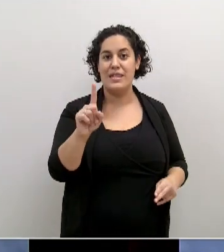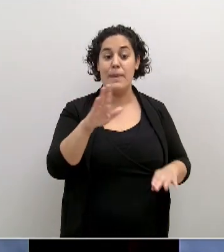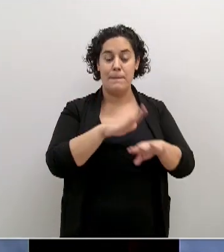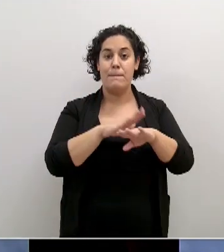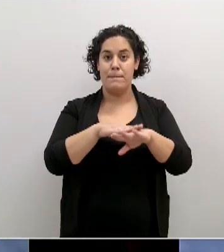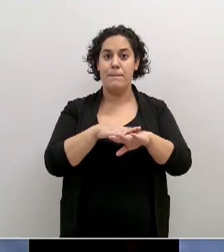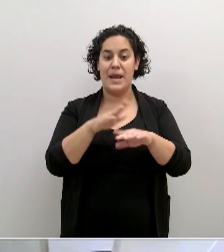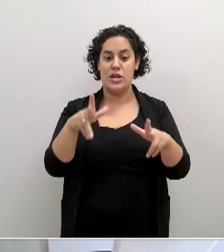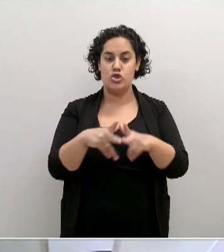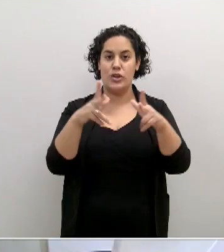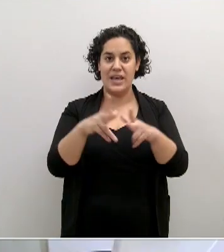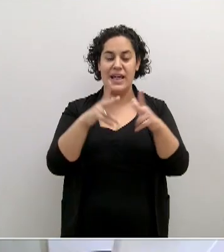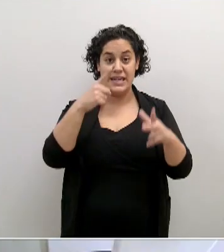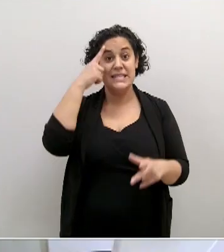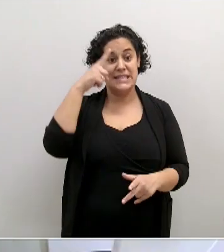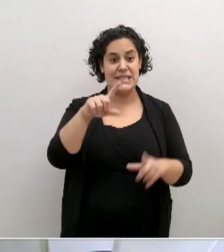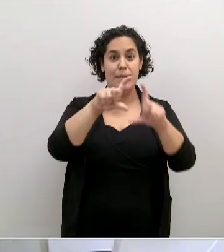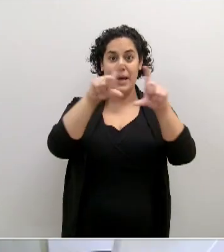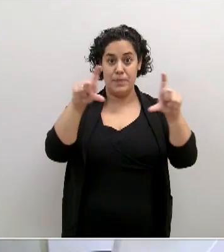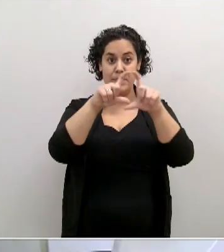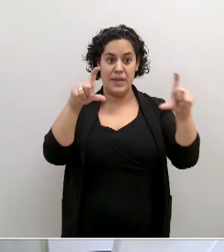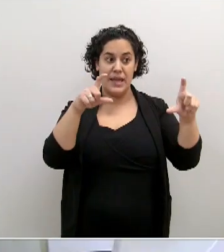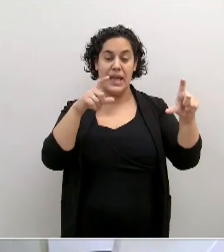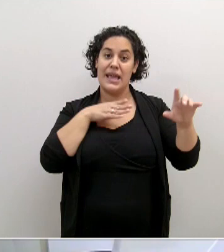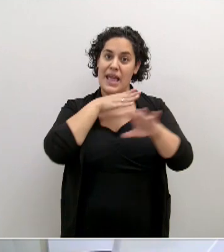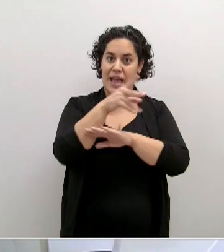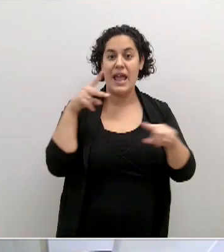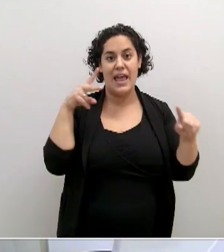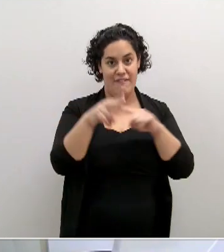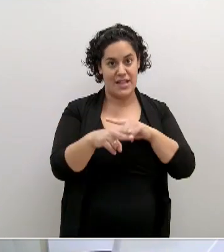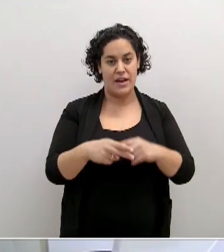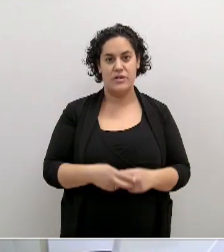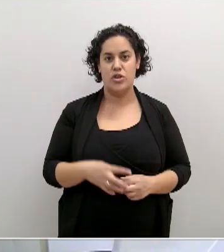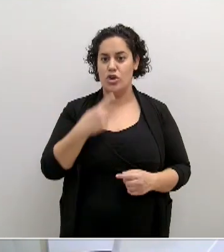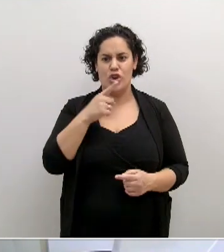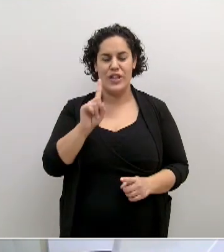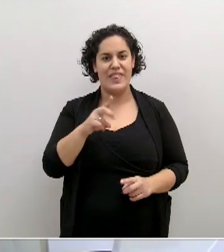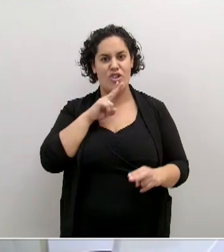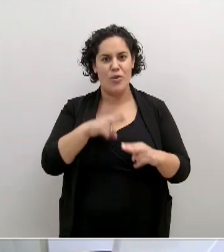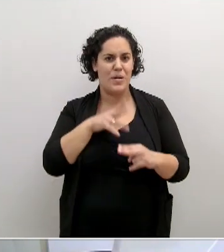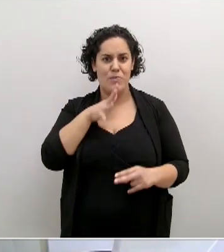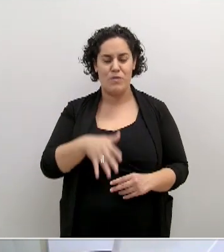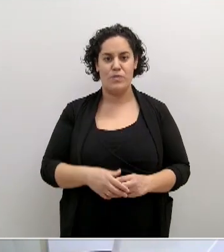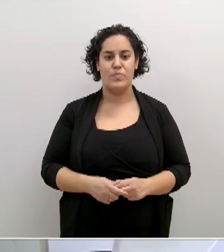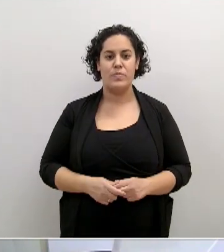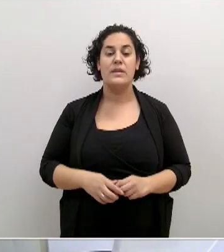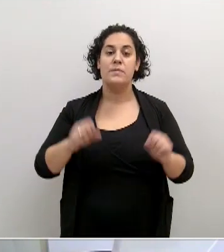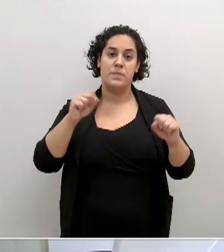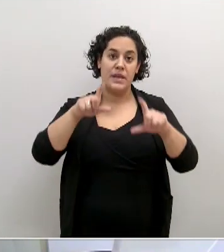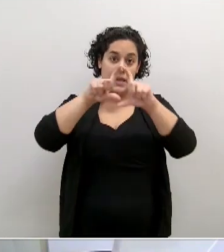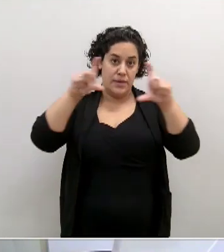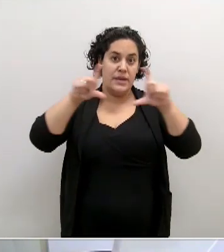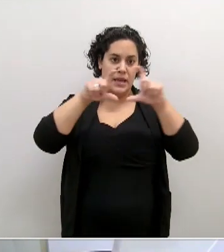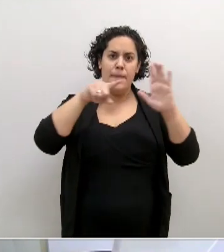prevenir nuevos contagios. Bueno, en principio las medidas se toman específicamente en cada una de las empresas y